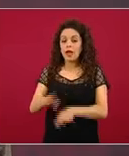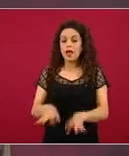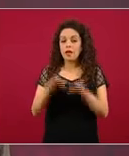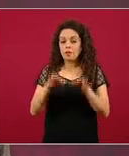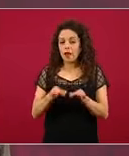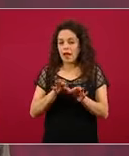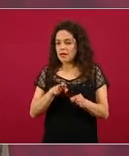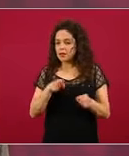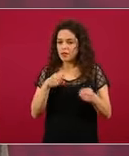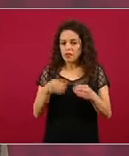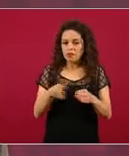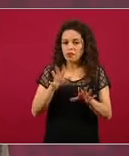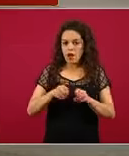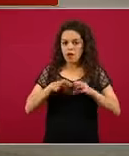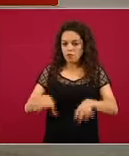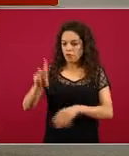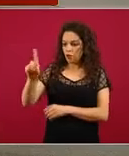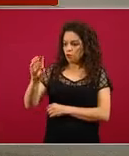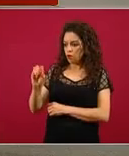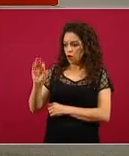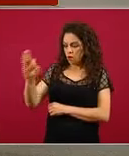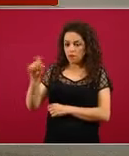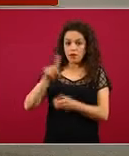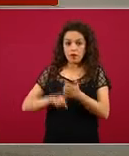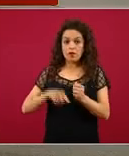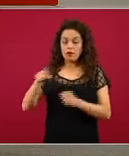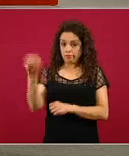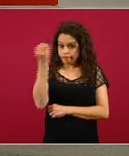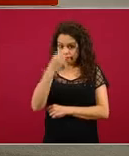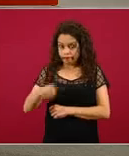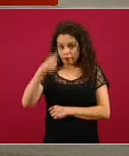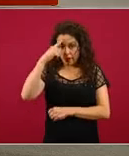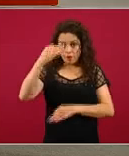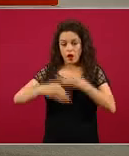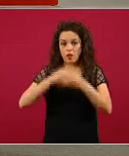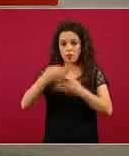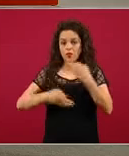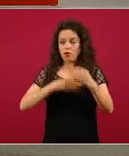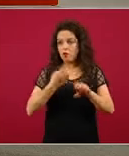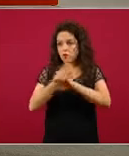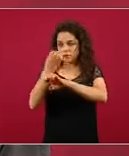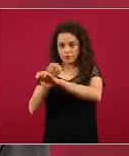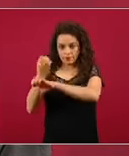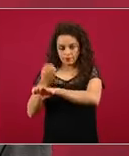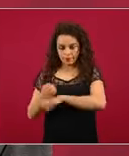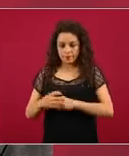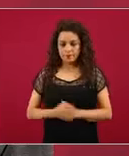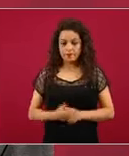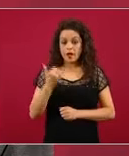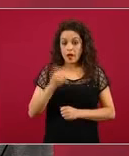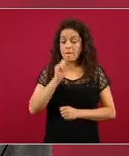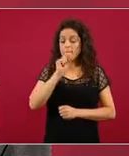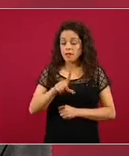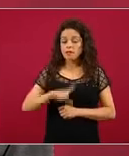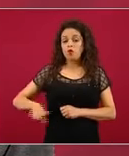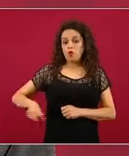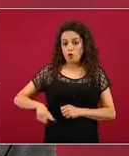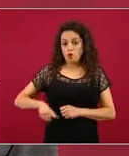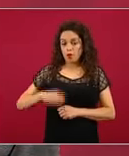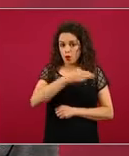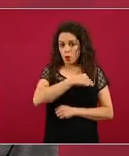fueron publicadas en el Diario Oficial, son de carácter obligatorio para todas las entidades federativas y los gobiernos municipales, y